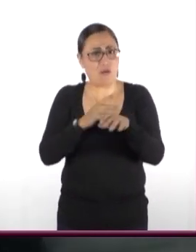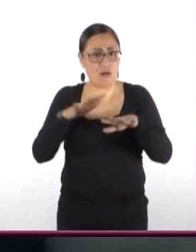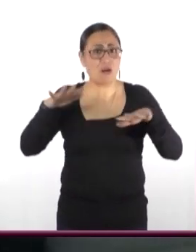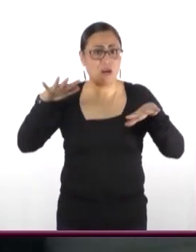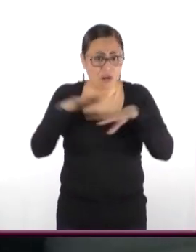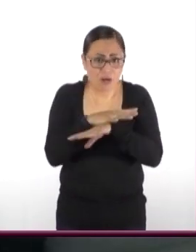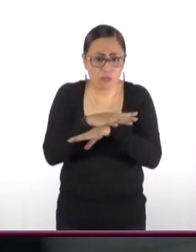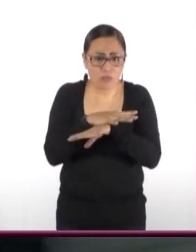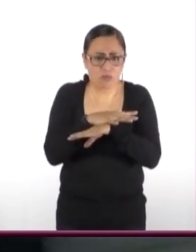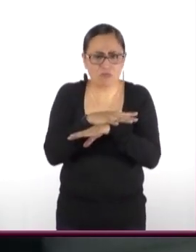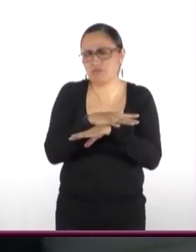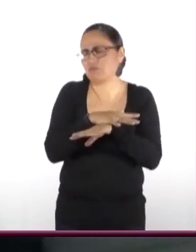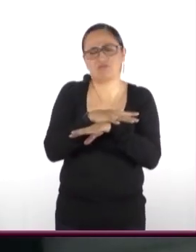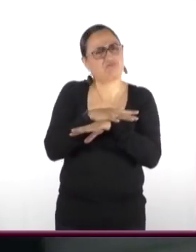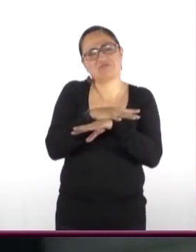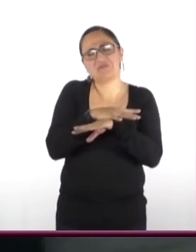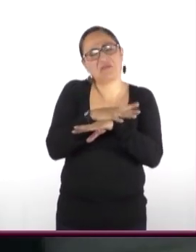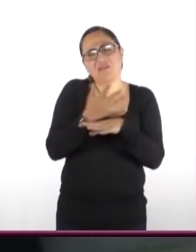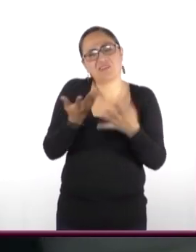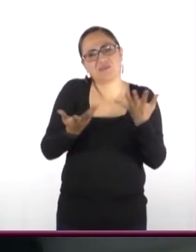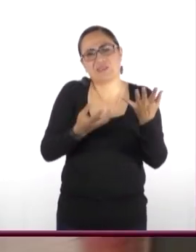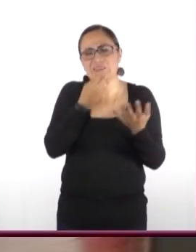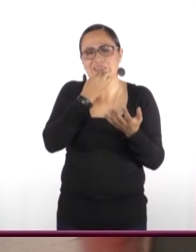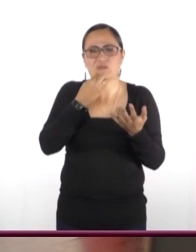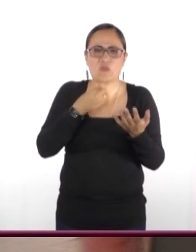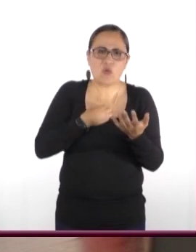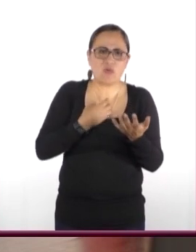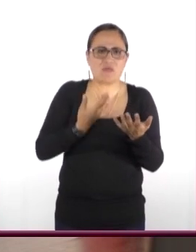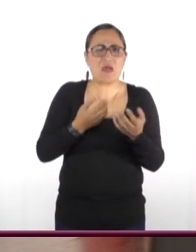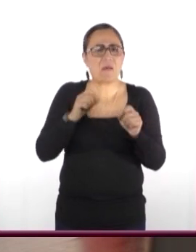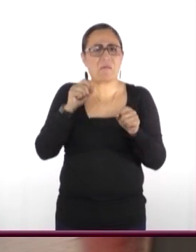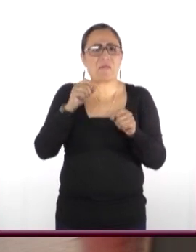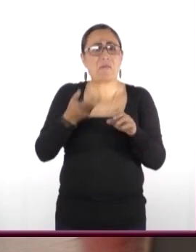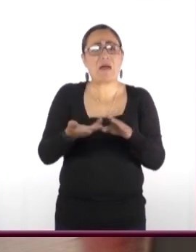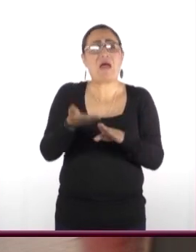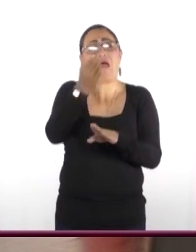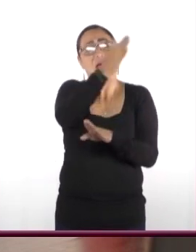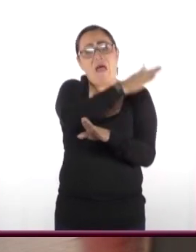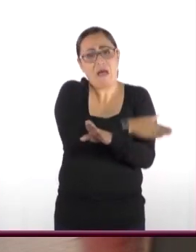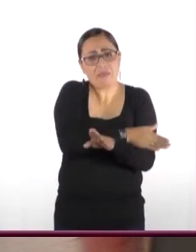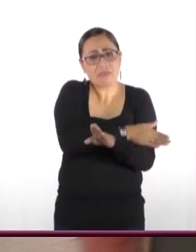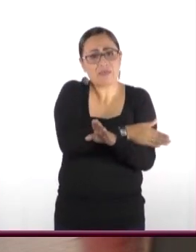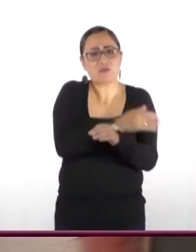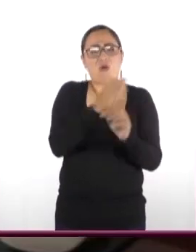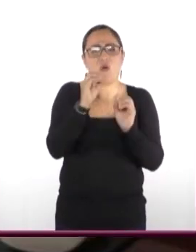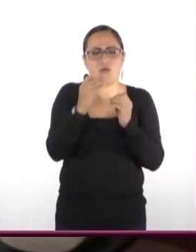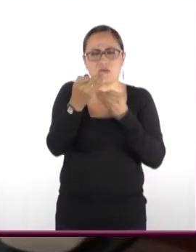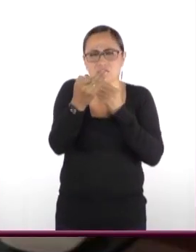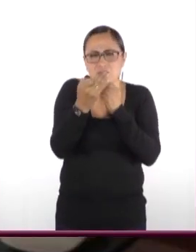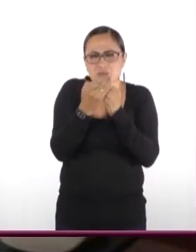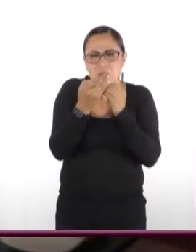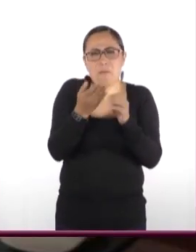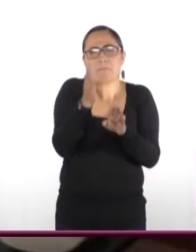cambiado. Entonces no nos podemos quejar. No es muy diferente el pasado cercano